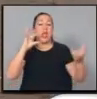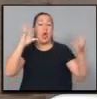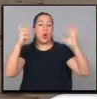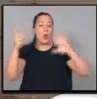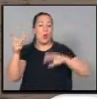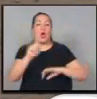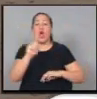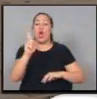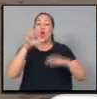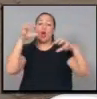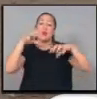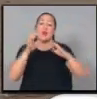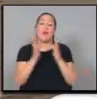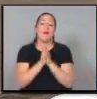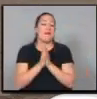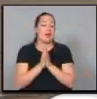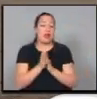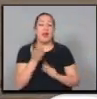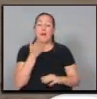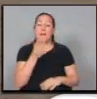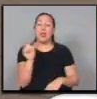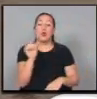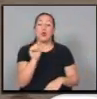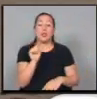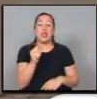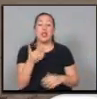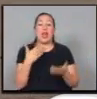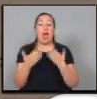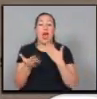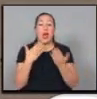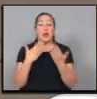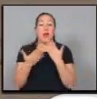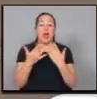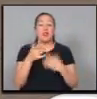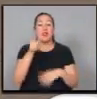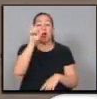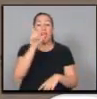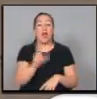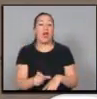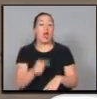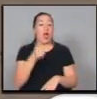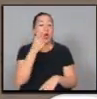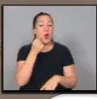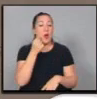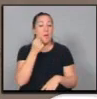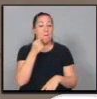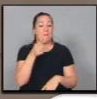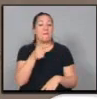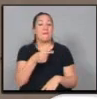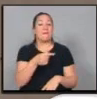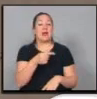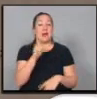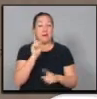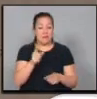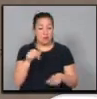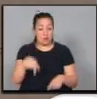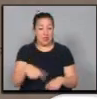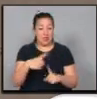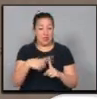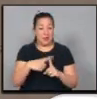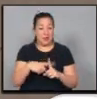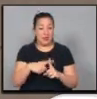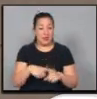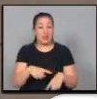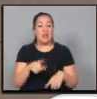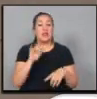es lo único que les pido. Hace un ratito estábamos hablando con uno de los señores que se había animado, incluso con esta temperatura y